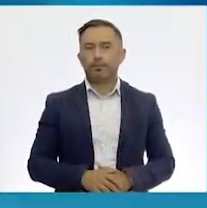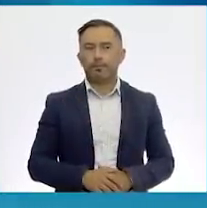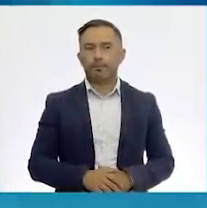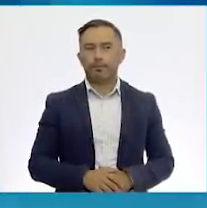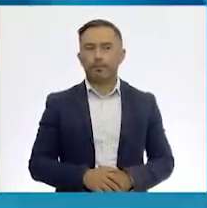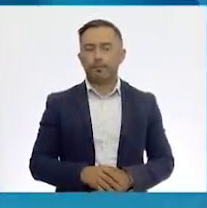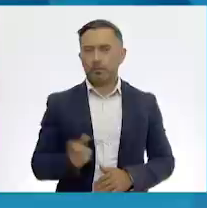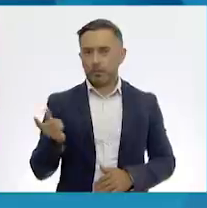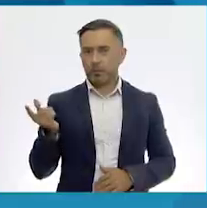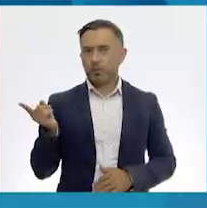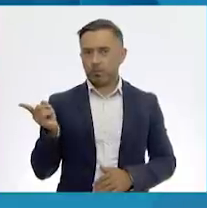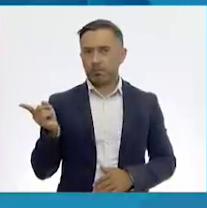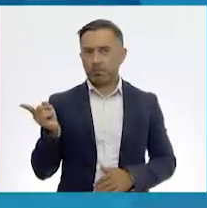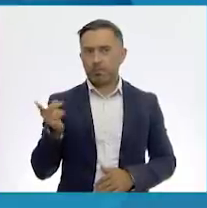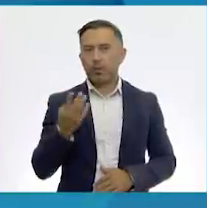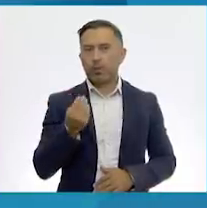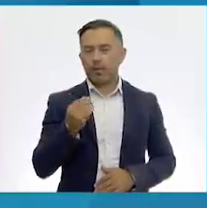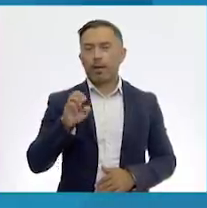que en este caso